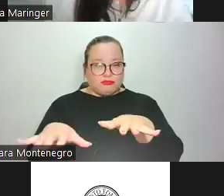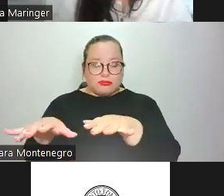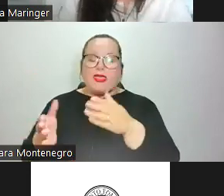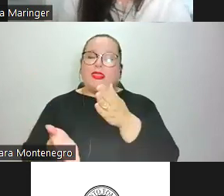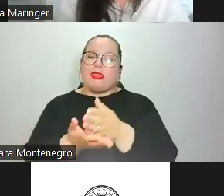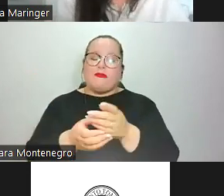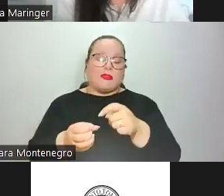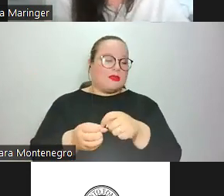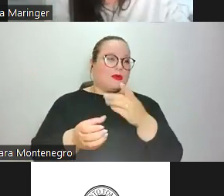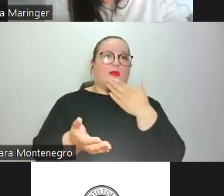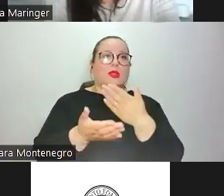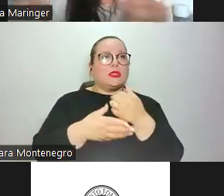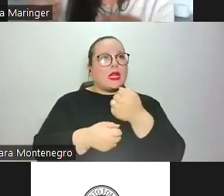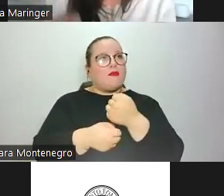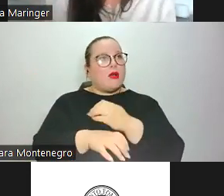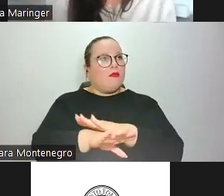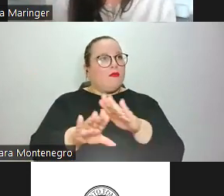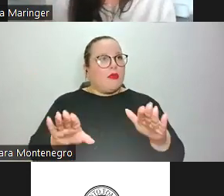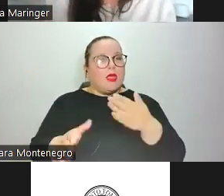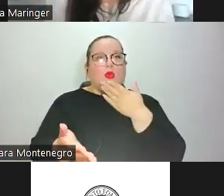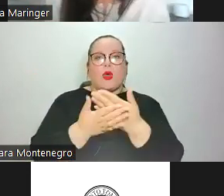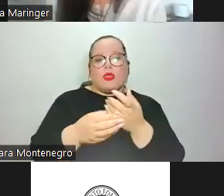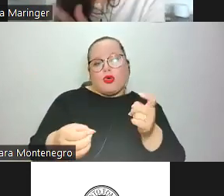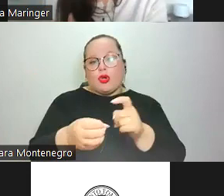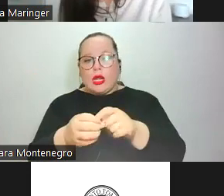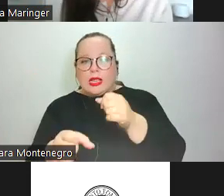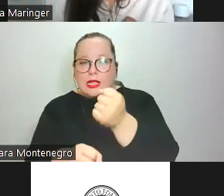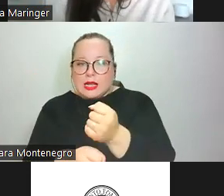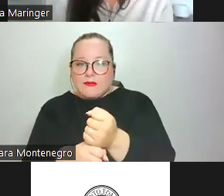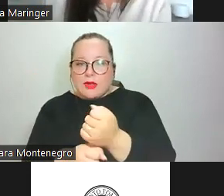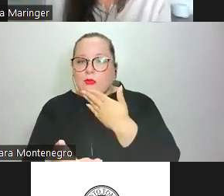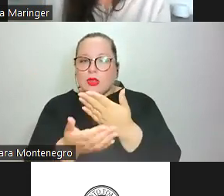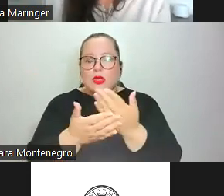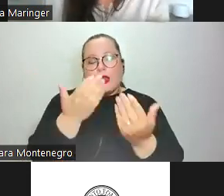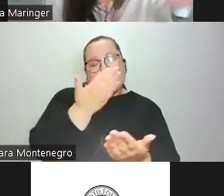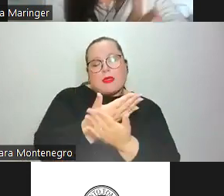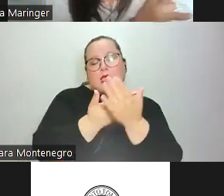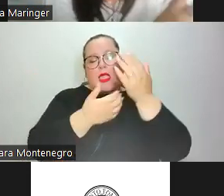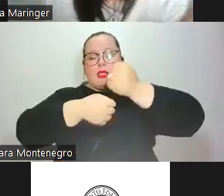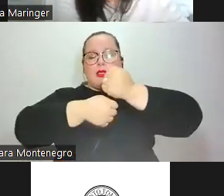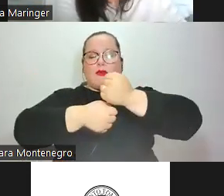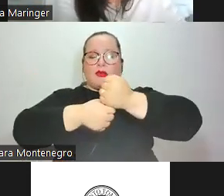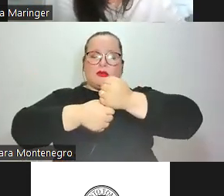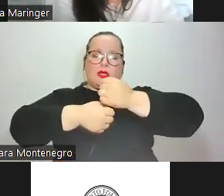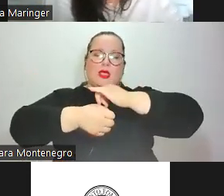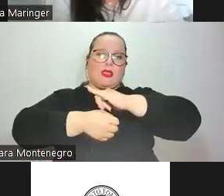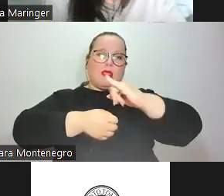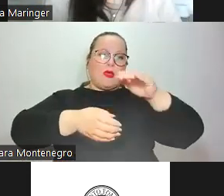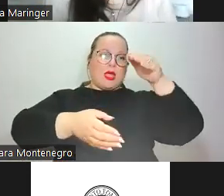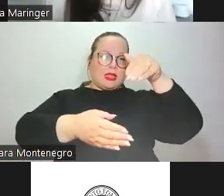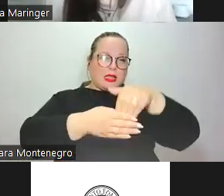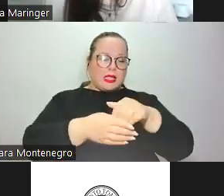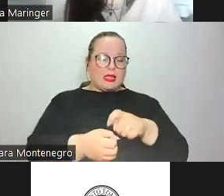cuando salimos del trabajo, para conectarnos con el trabajo, cuando llegamos por las mañanas y desconectarnos un poco del tema